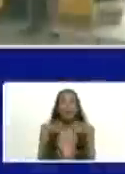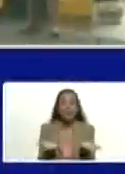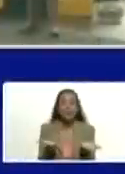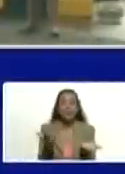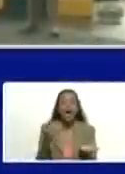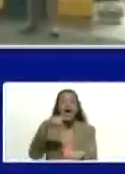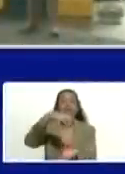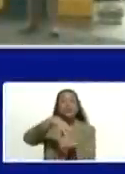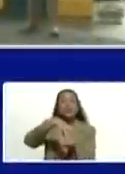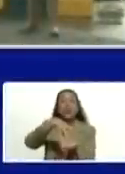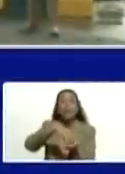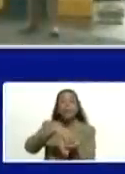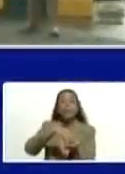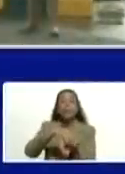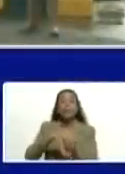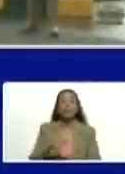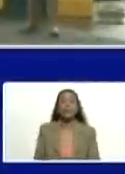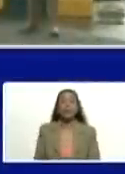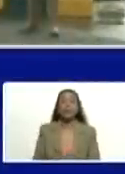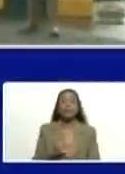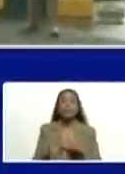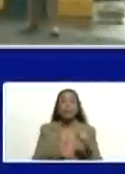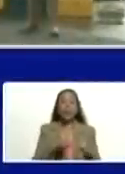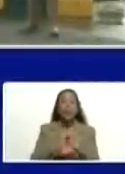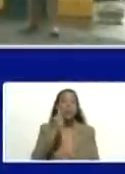en el sector Puerto Sucre,